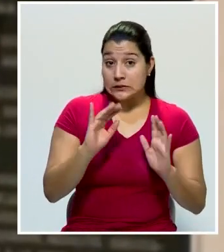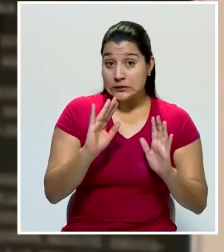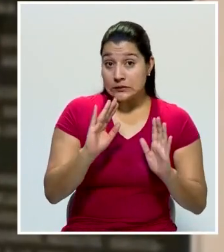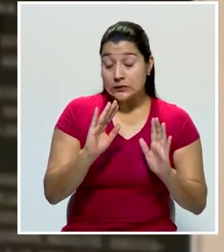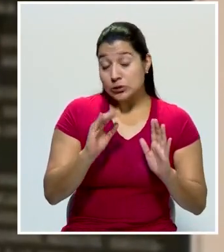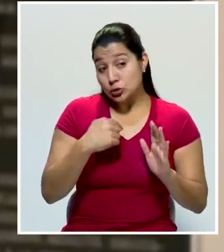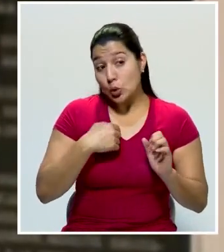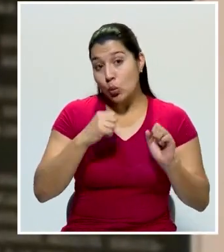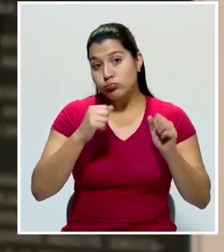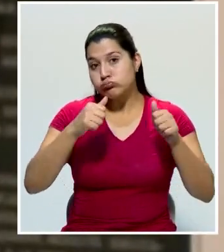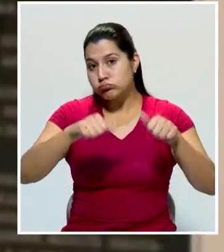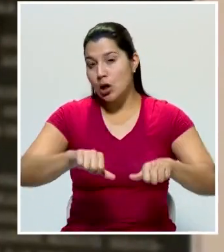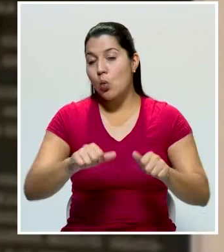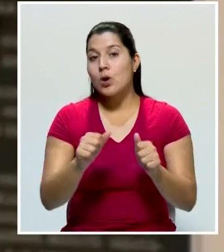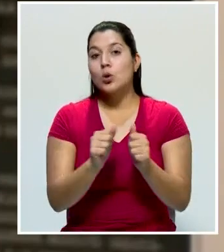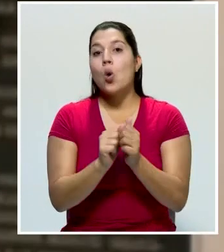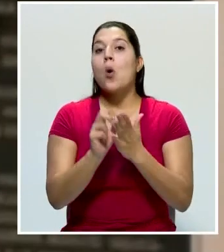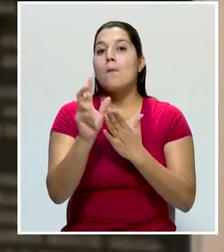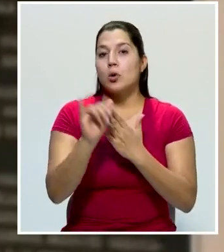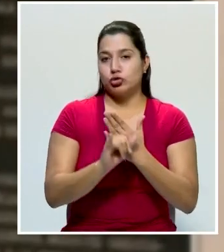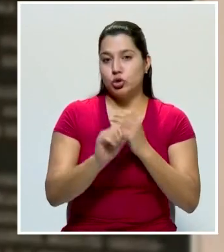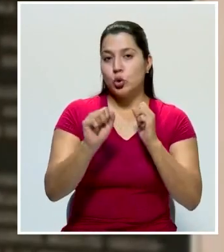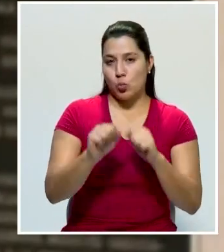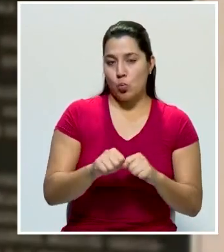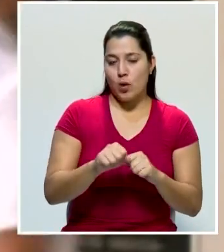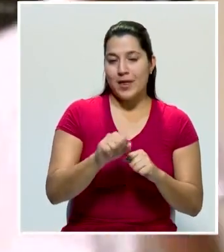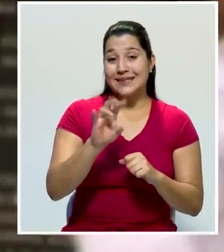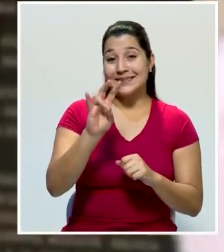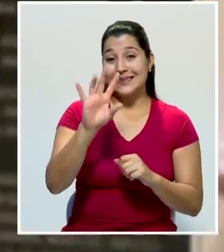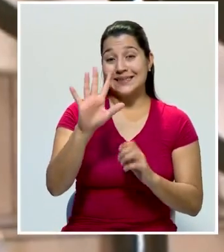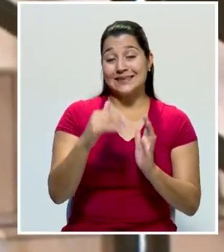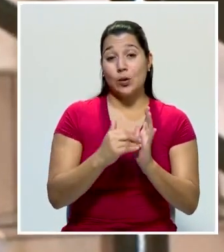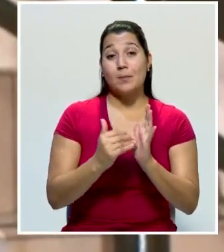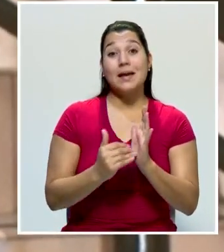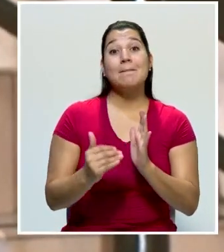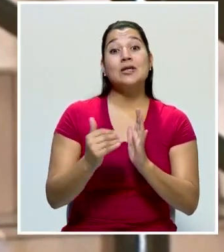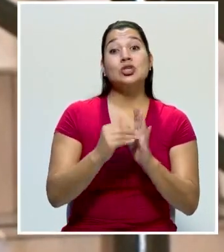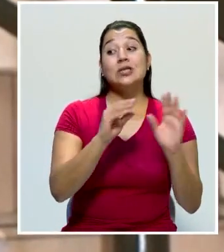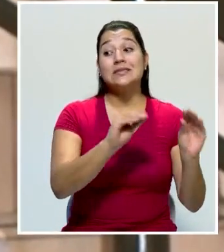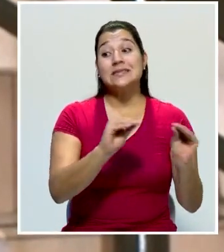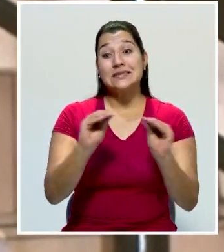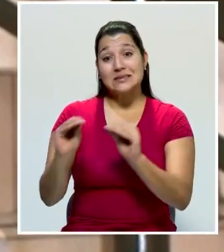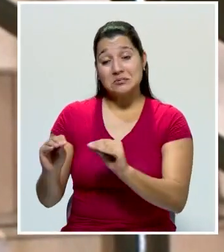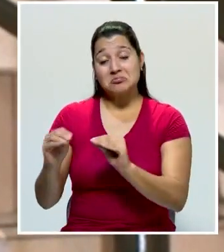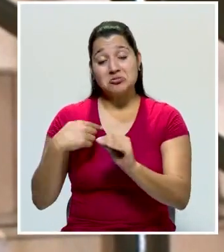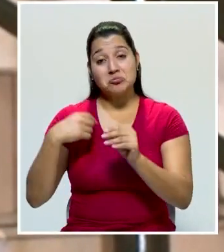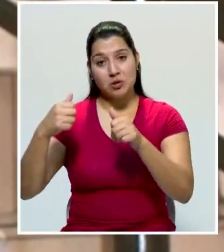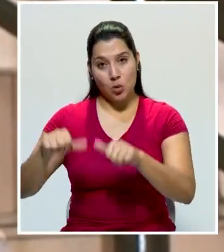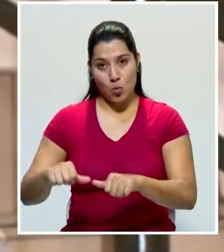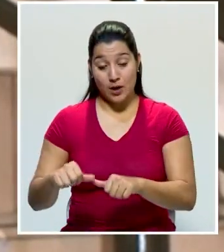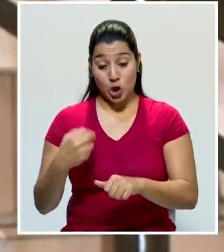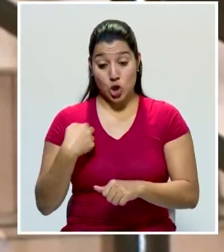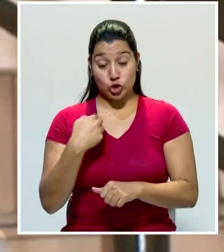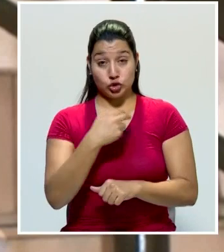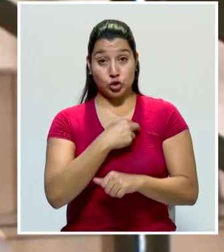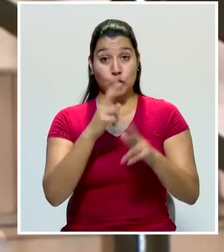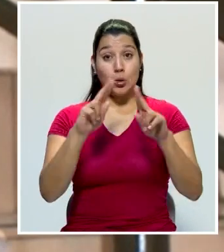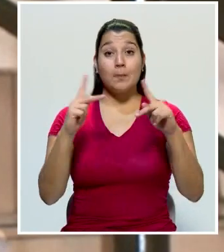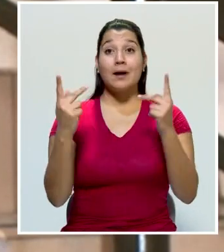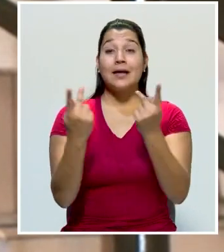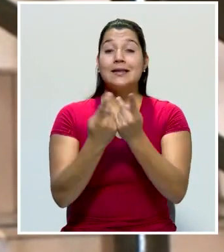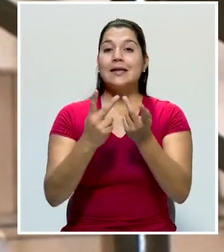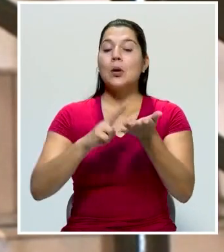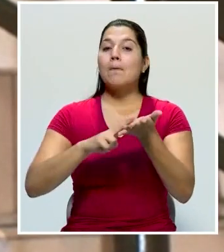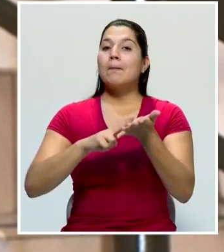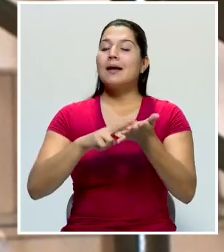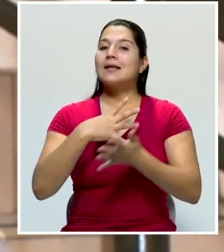el proyecto de esa transferencia de los 75.000 millones. En el caso al menos de nosotros en Liberación Nacional tenemos